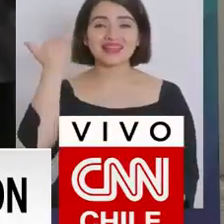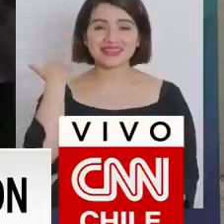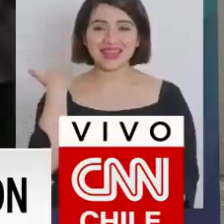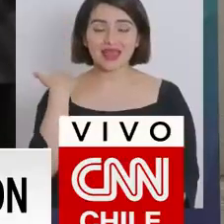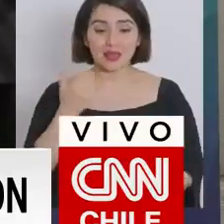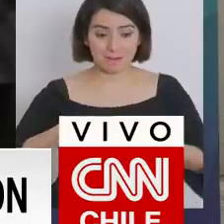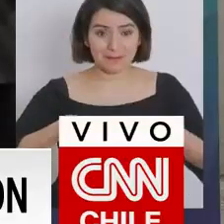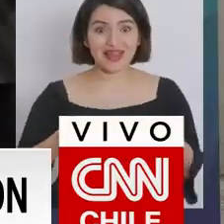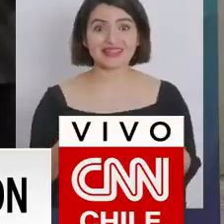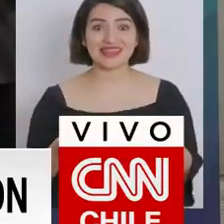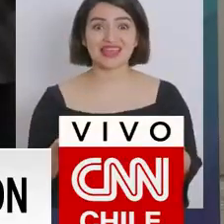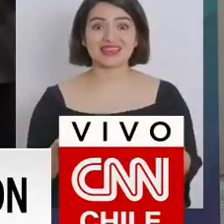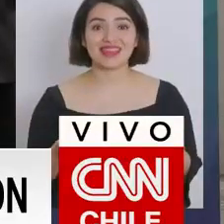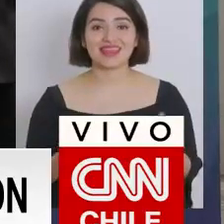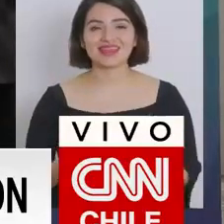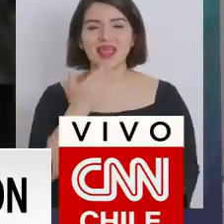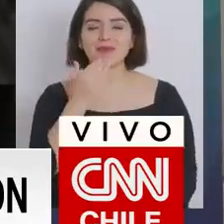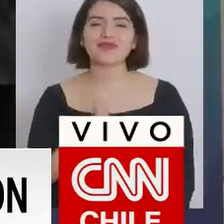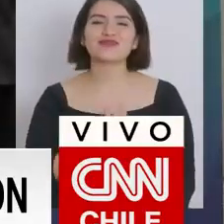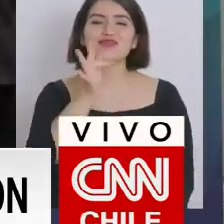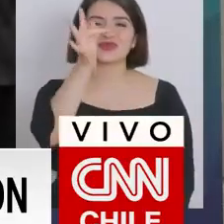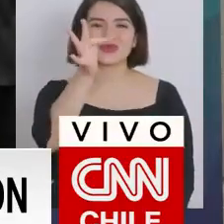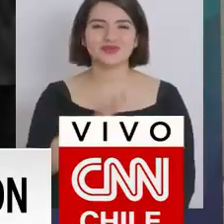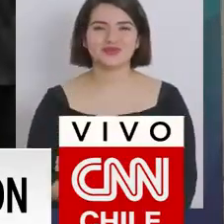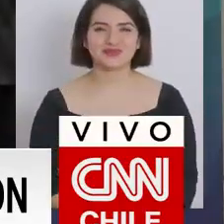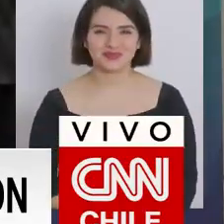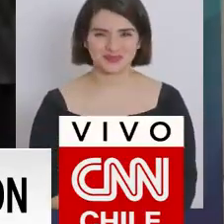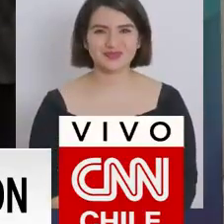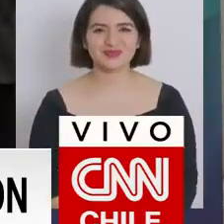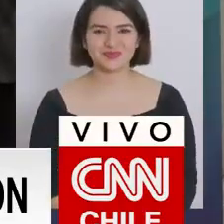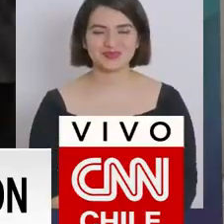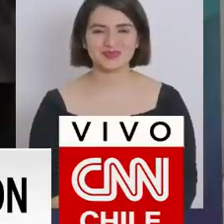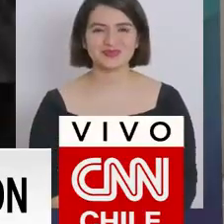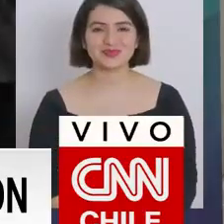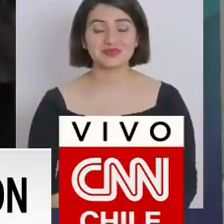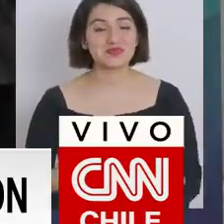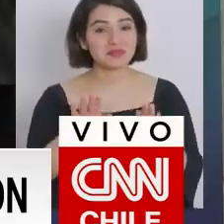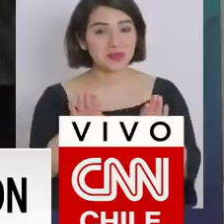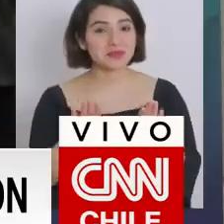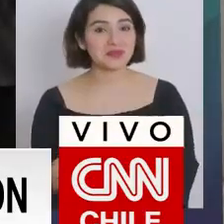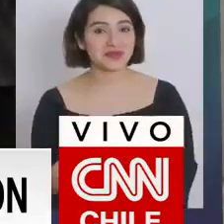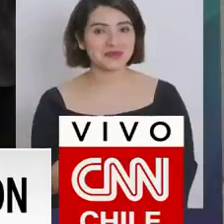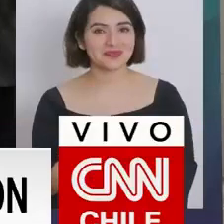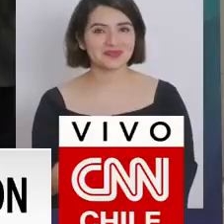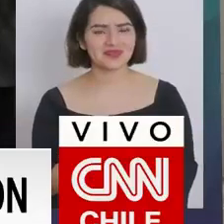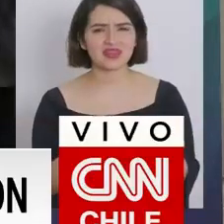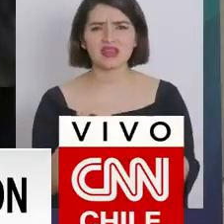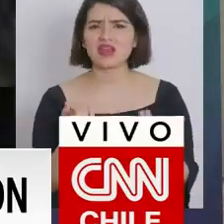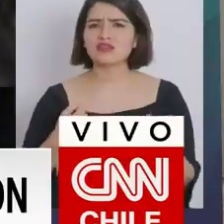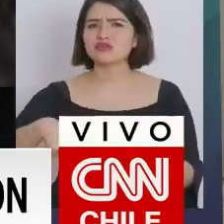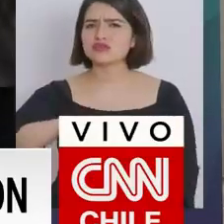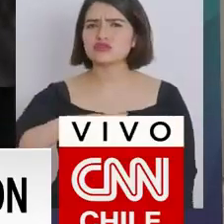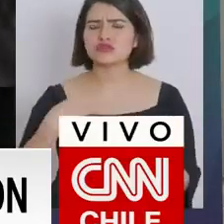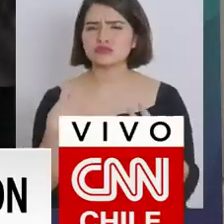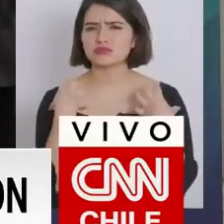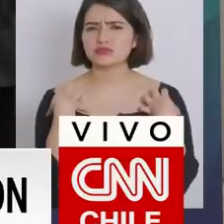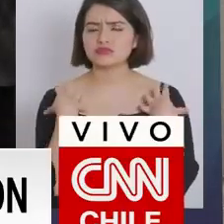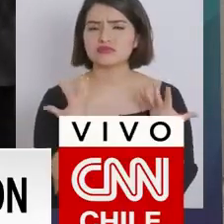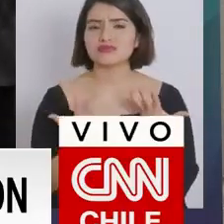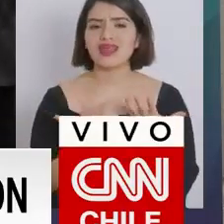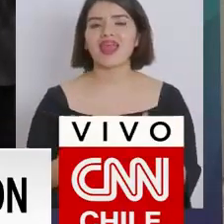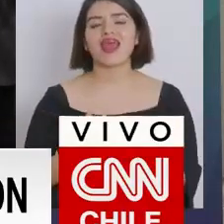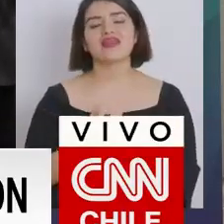por el presente y por el futuro. Y por lo mismo es que la tarea que se nos ha encomendado de